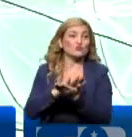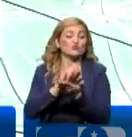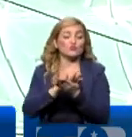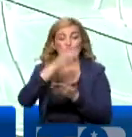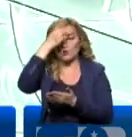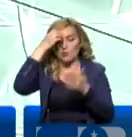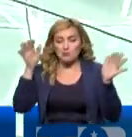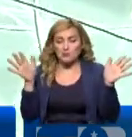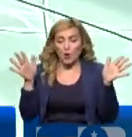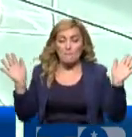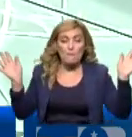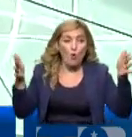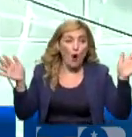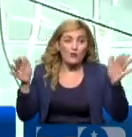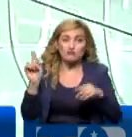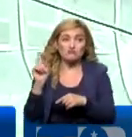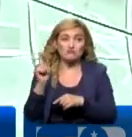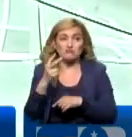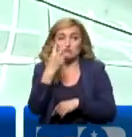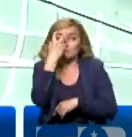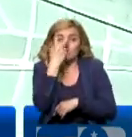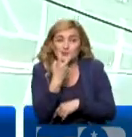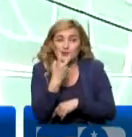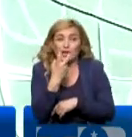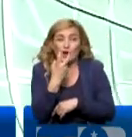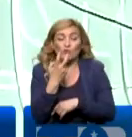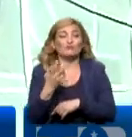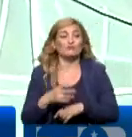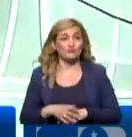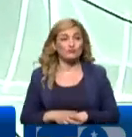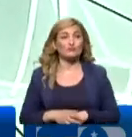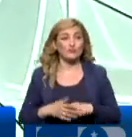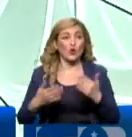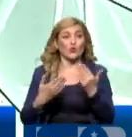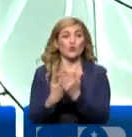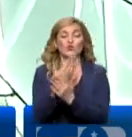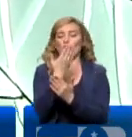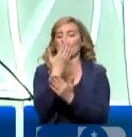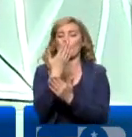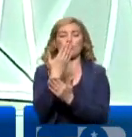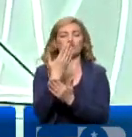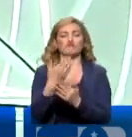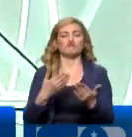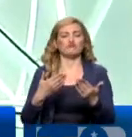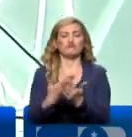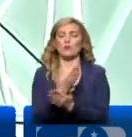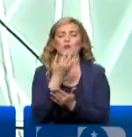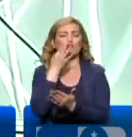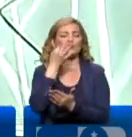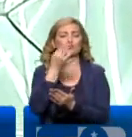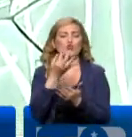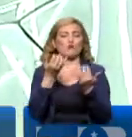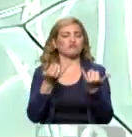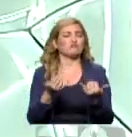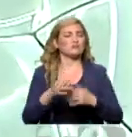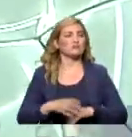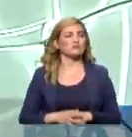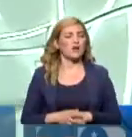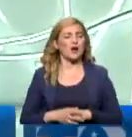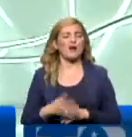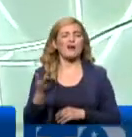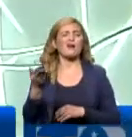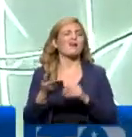cóndor tampoco vuela, es un cóndor ciego como un presagio de un nuevo tiempo. Han recalcado que esta muestra estará todo el